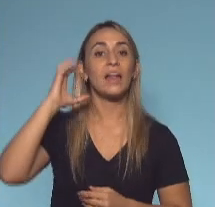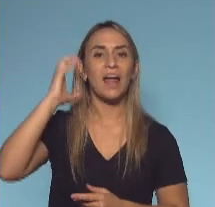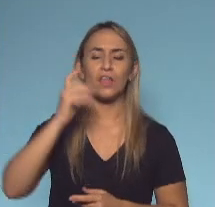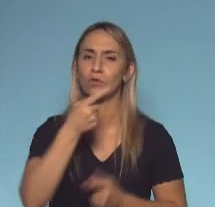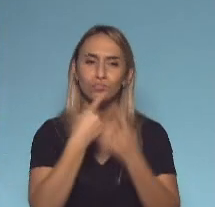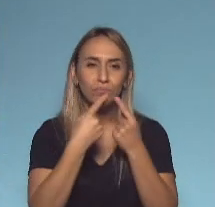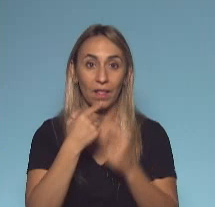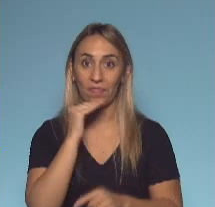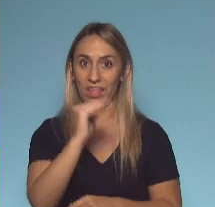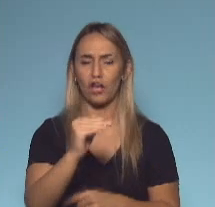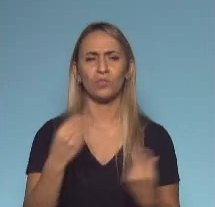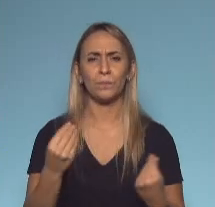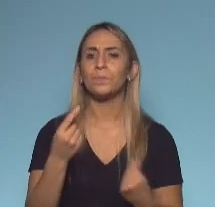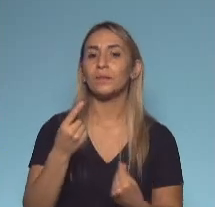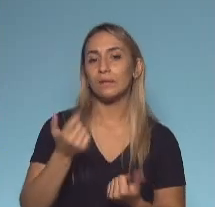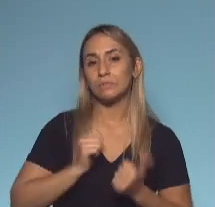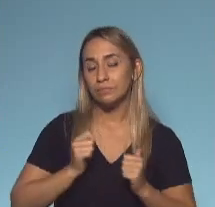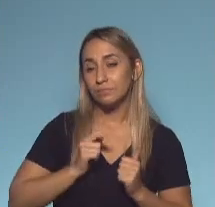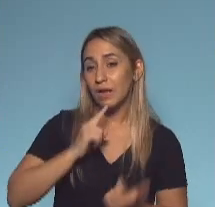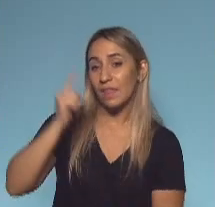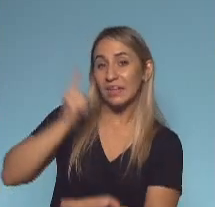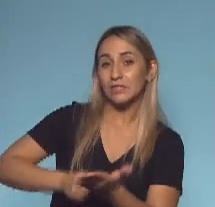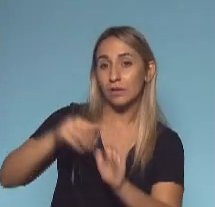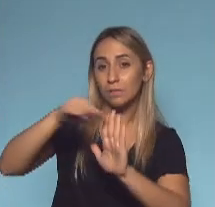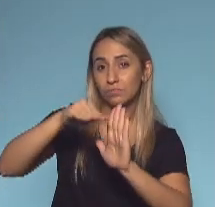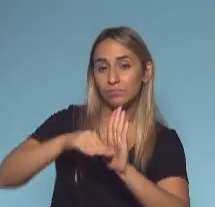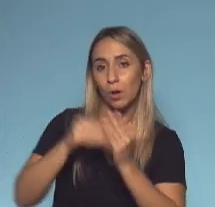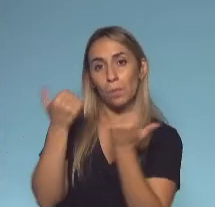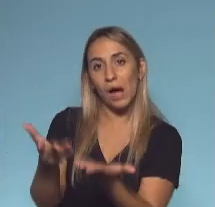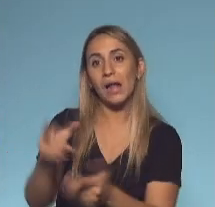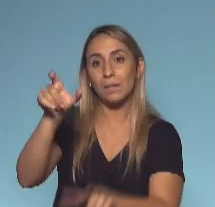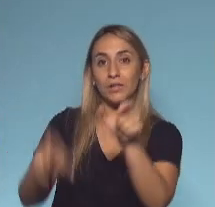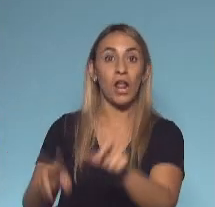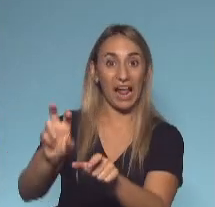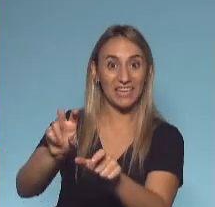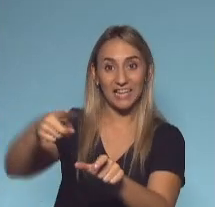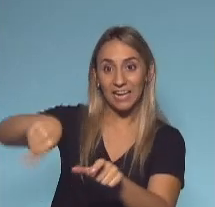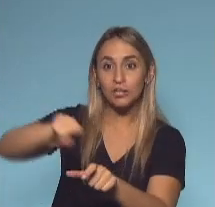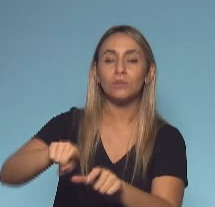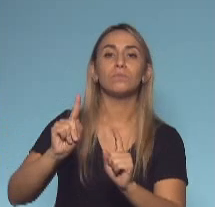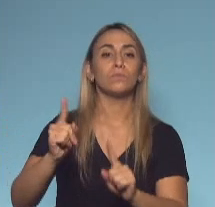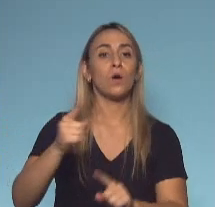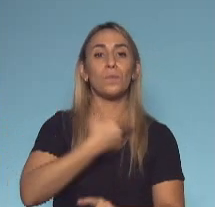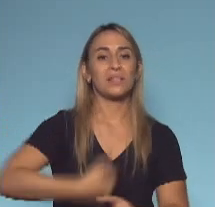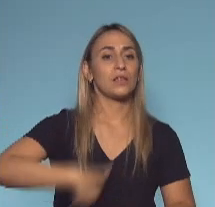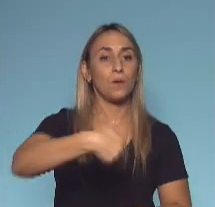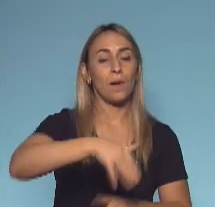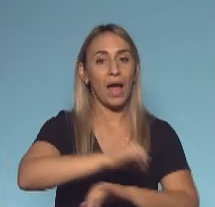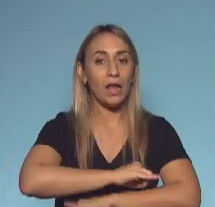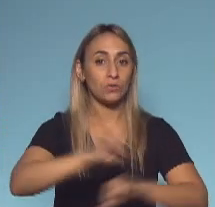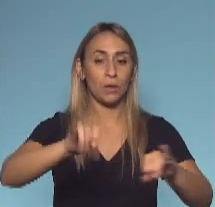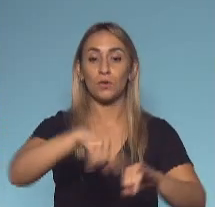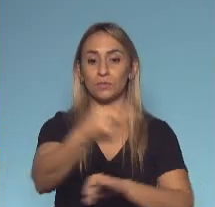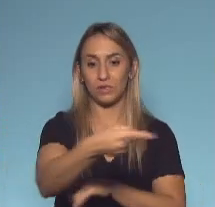que se espera una serie de medidas dedicadas para los inquilinos anunciadas por el presidente Alberto Fernández durante la